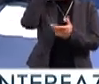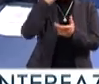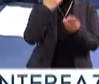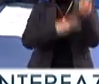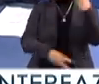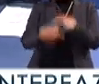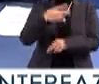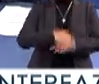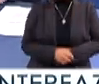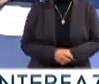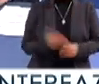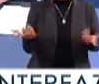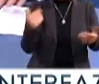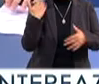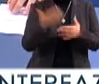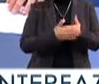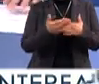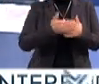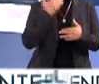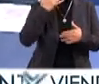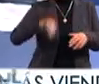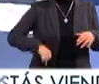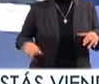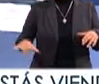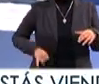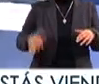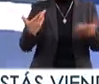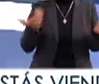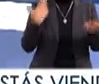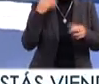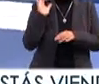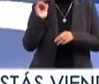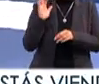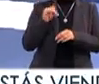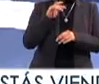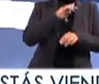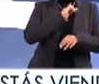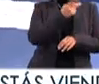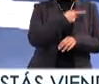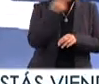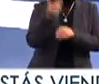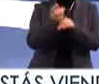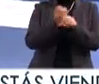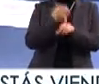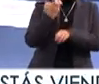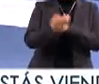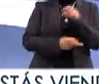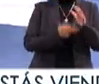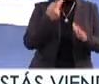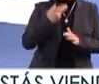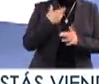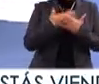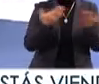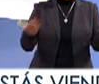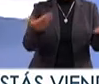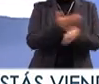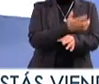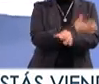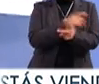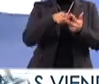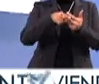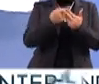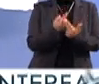estamos la bienvenida. Liquísima, sí, claro, va a ser muy interesante esa fil, despedimos a Portugal, quien fue los invitados en esta ocasión. Y bueno, acompáñenos,